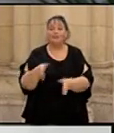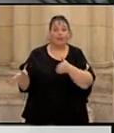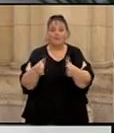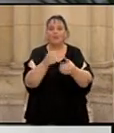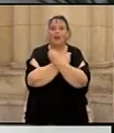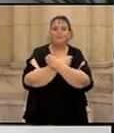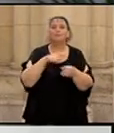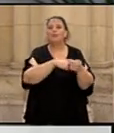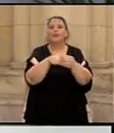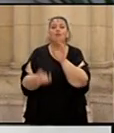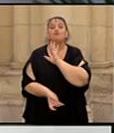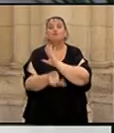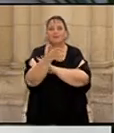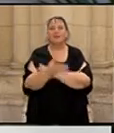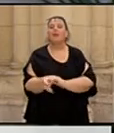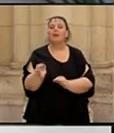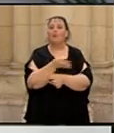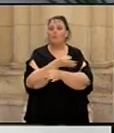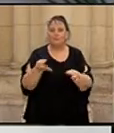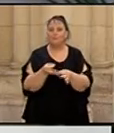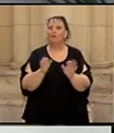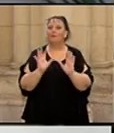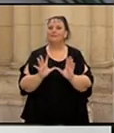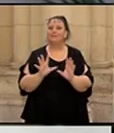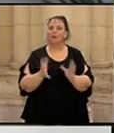precisamente cuando acogemos dos sustantivos